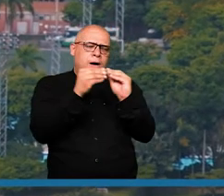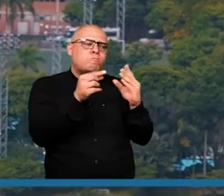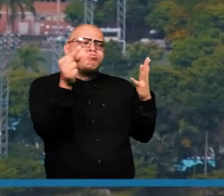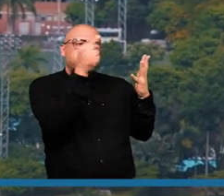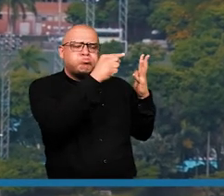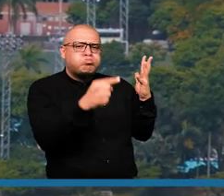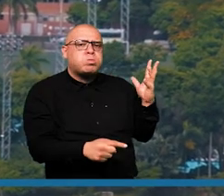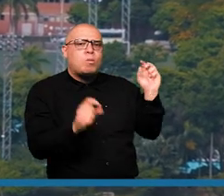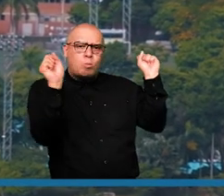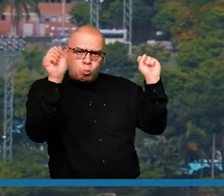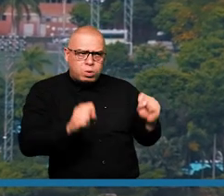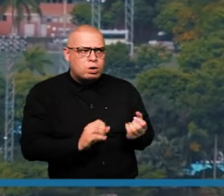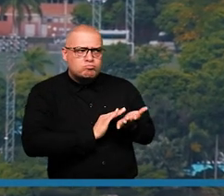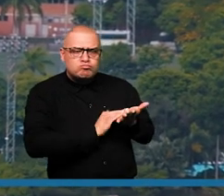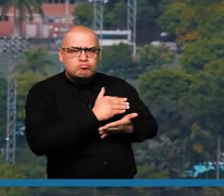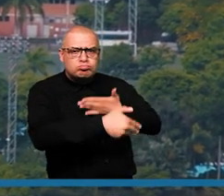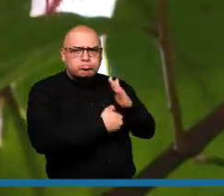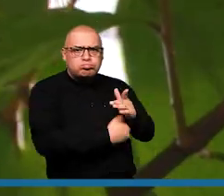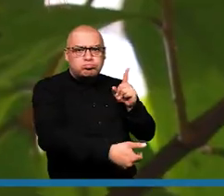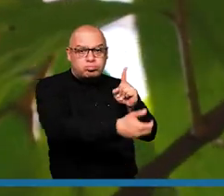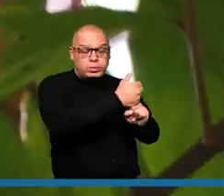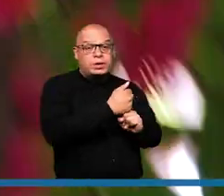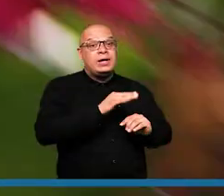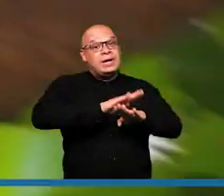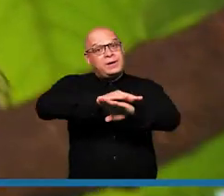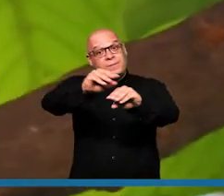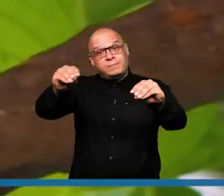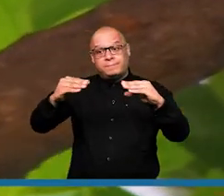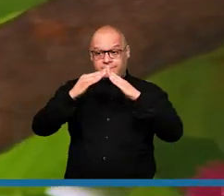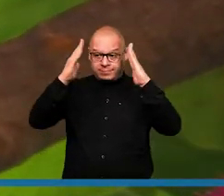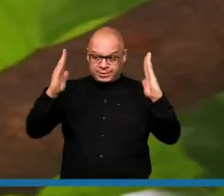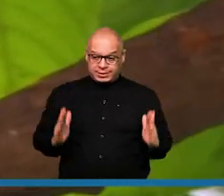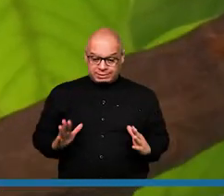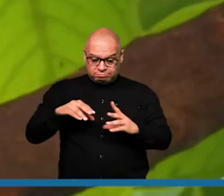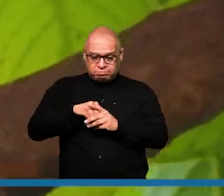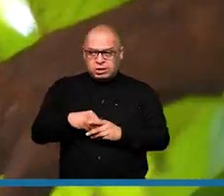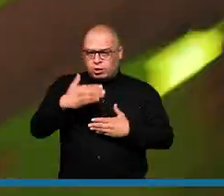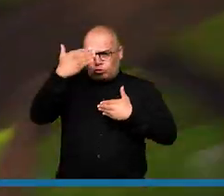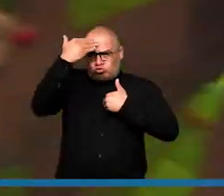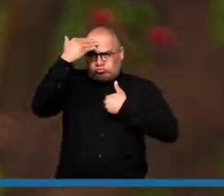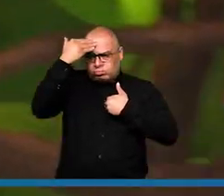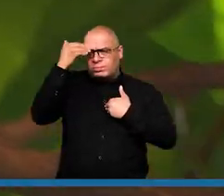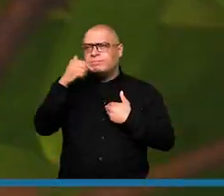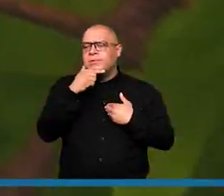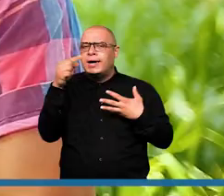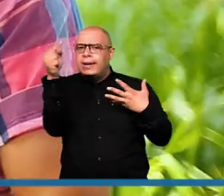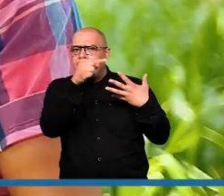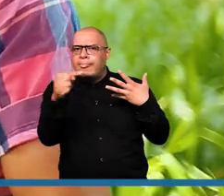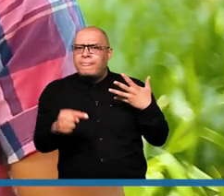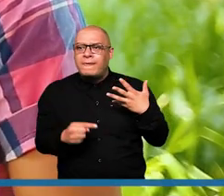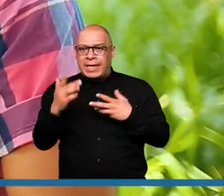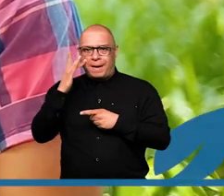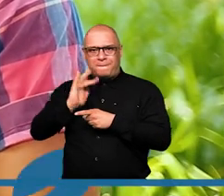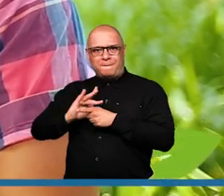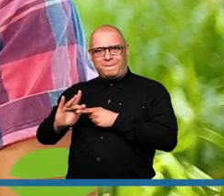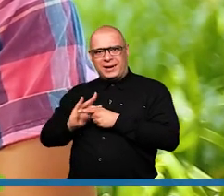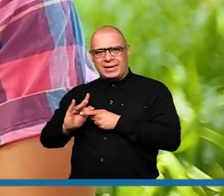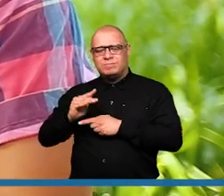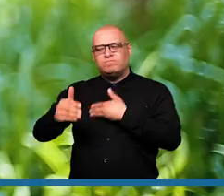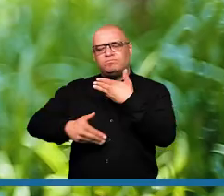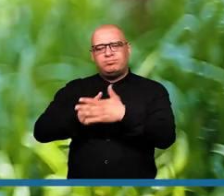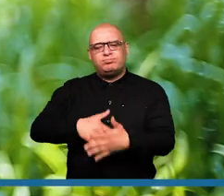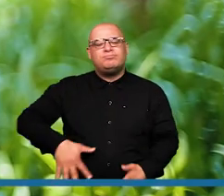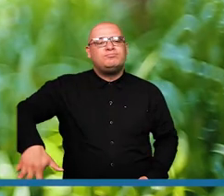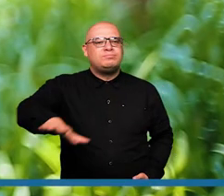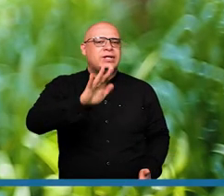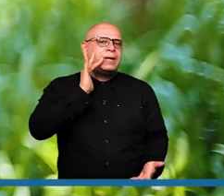Cada uno desde su casa, desde su entorno, puede utilizar ese conocimiento para ponerlo en práctica en una mejor interacción con la fauna